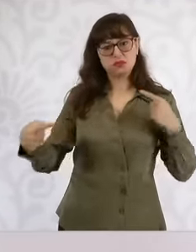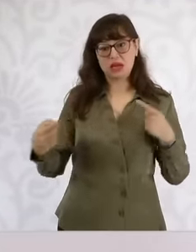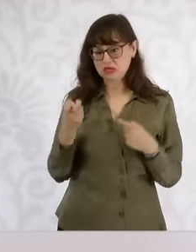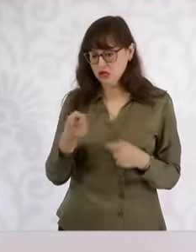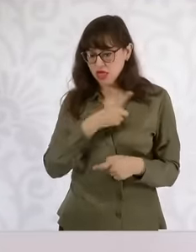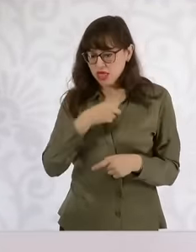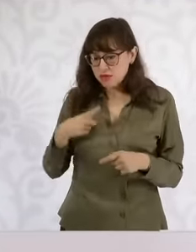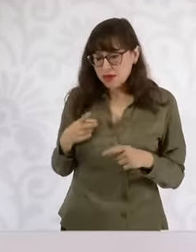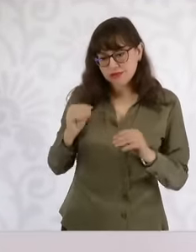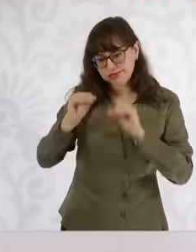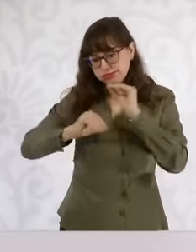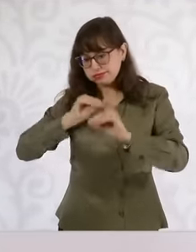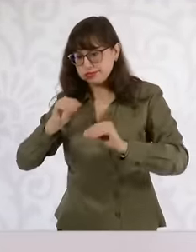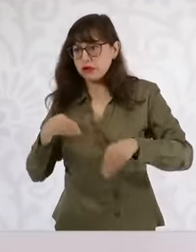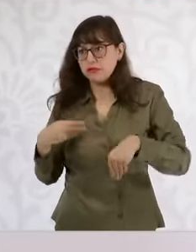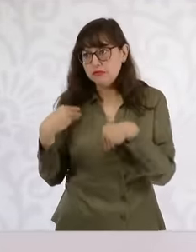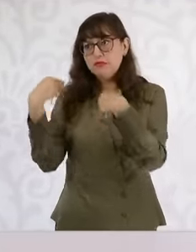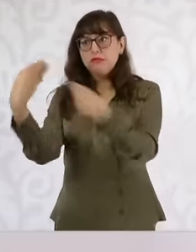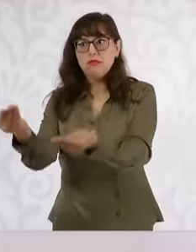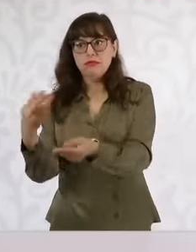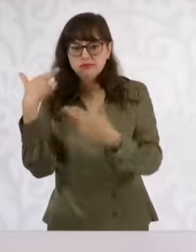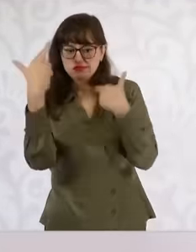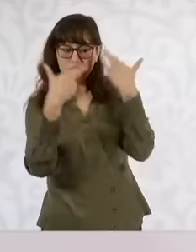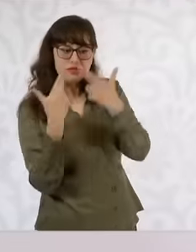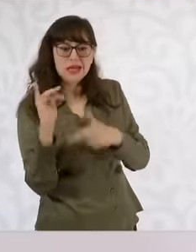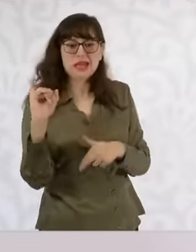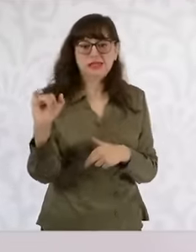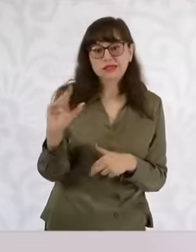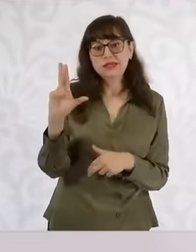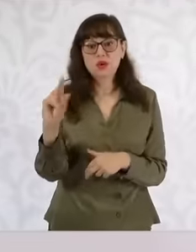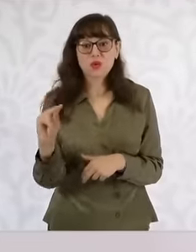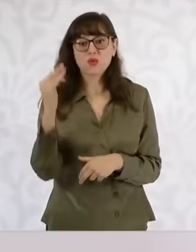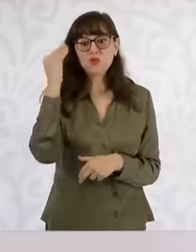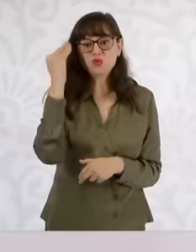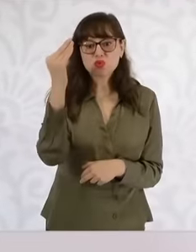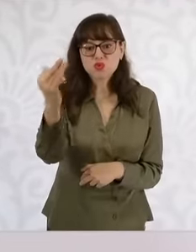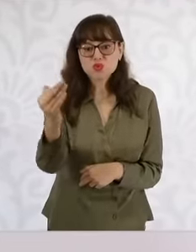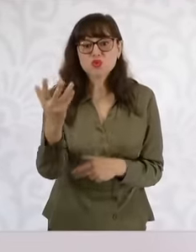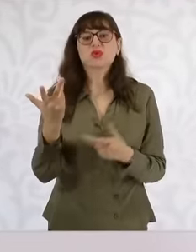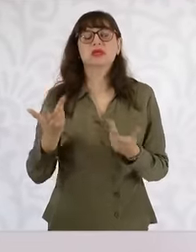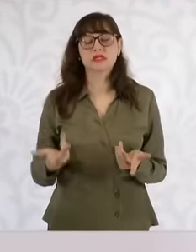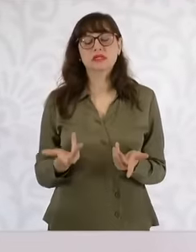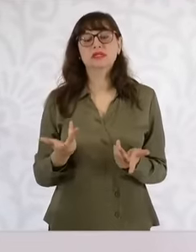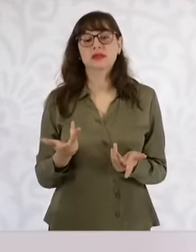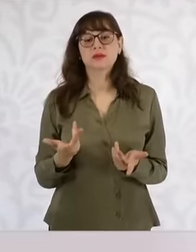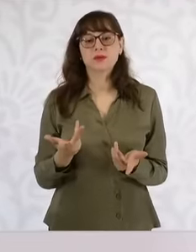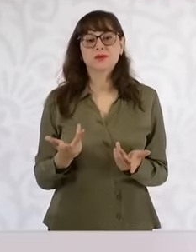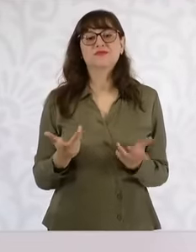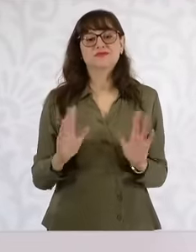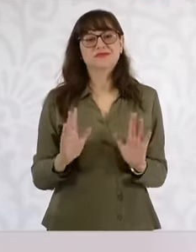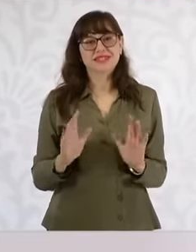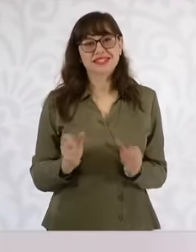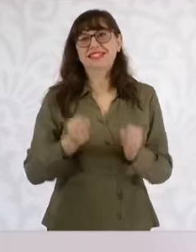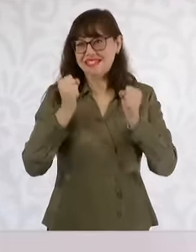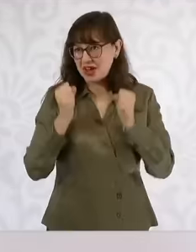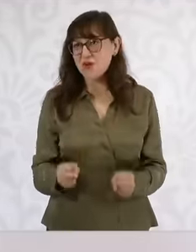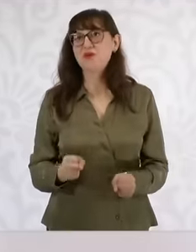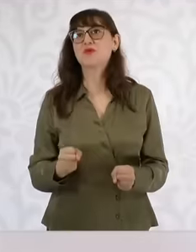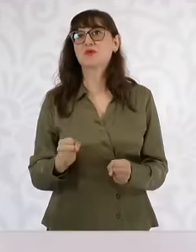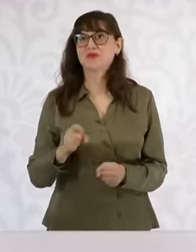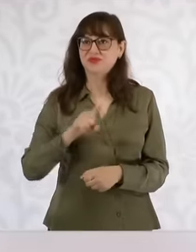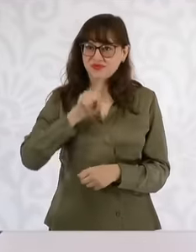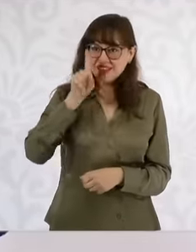cuidadoso que toma tiempo. Y seguramente, como suele ocurrir, el día anterior,